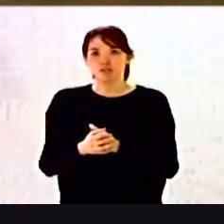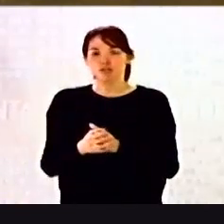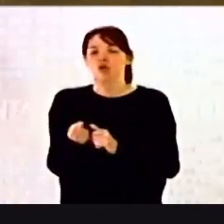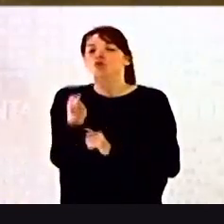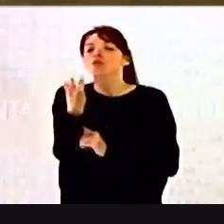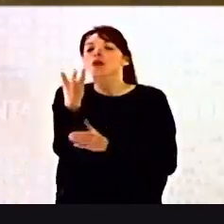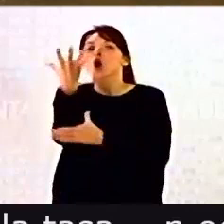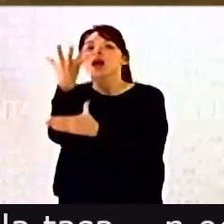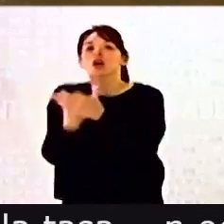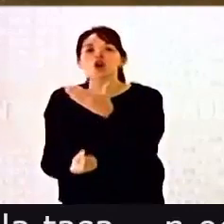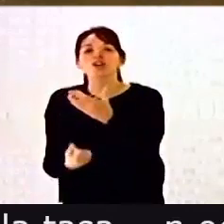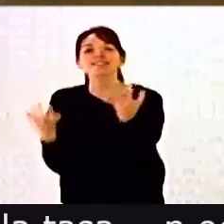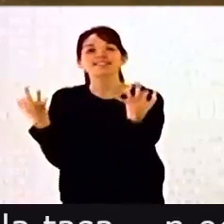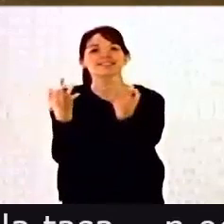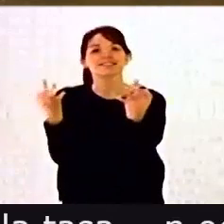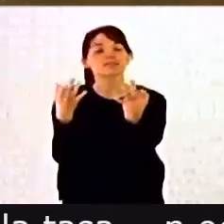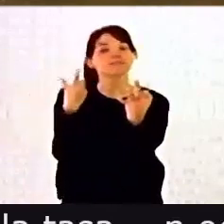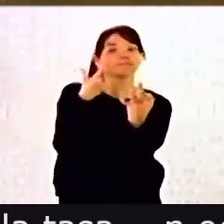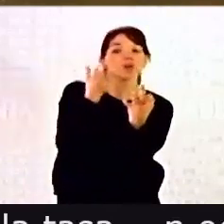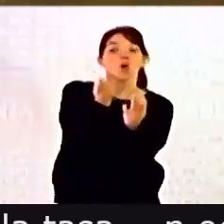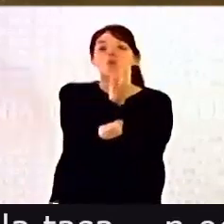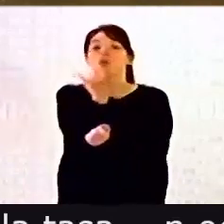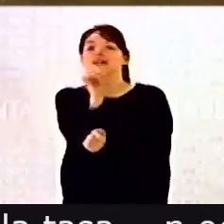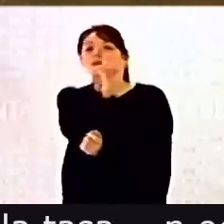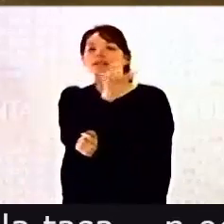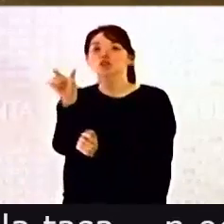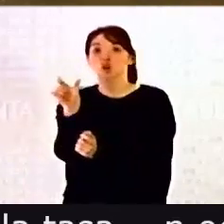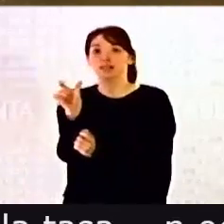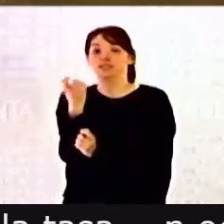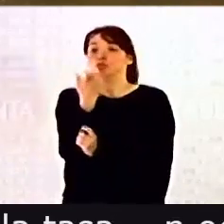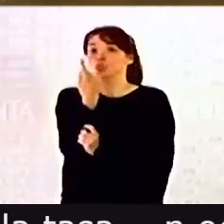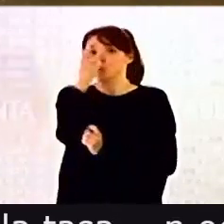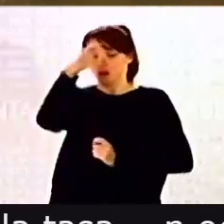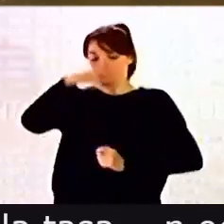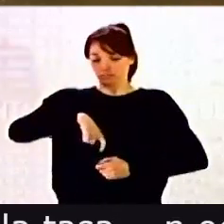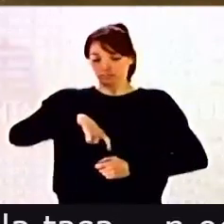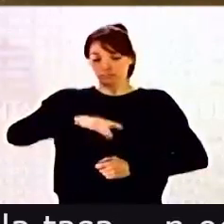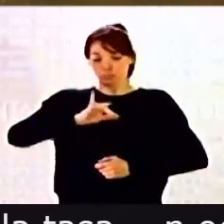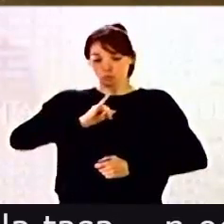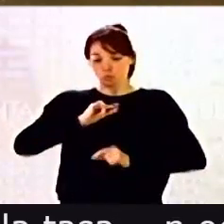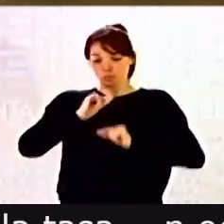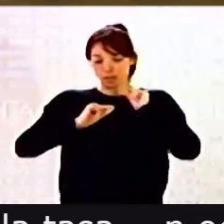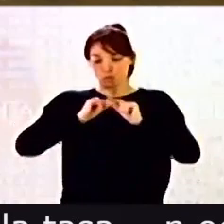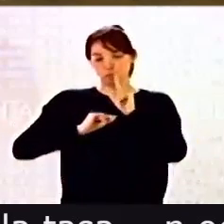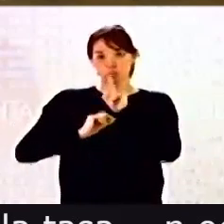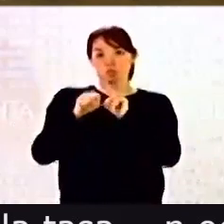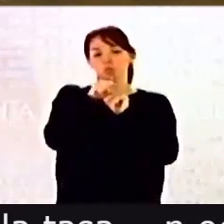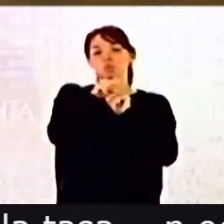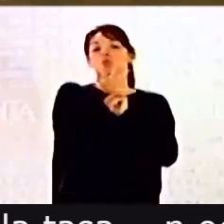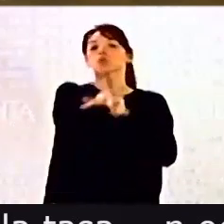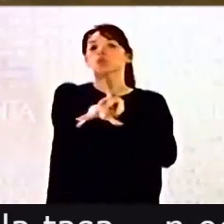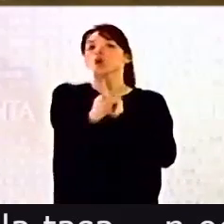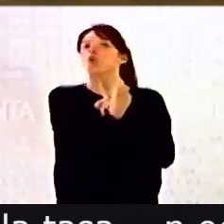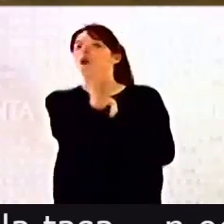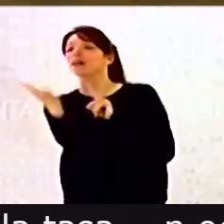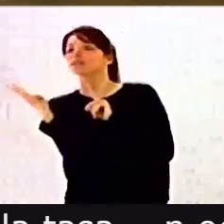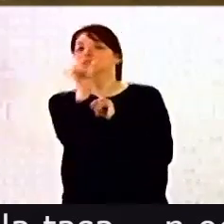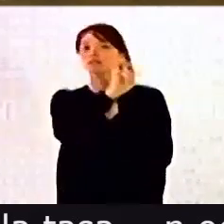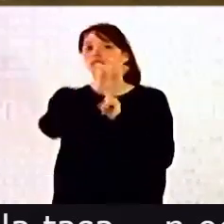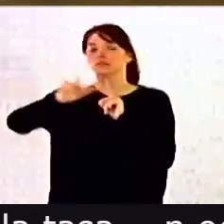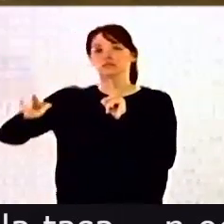más que a cuántas personas es capaz de infectar una persona que esté infectada. El tener más